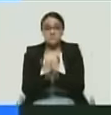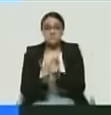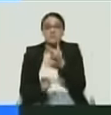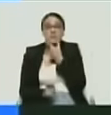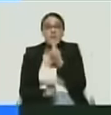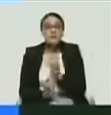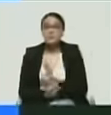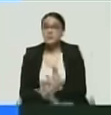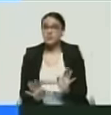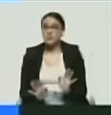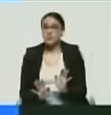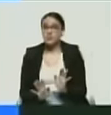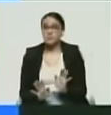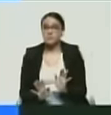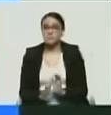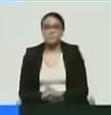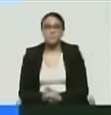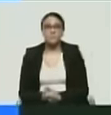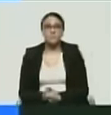punto.